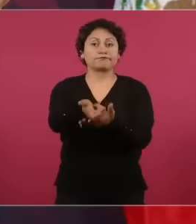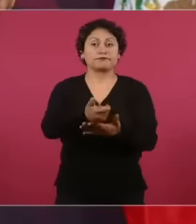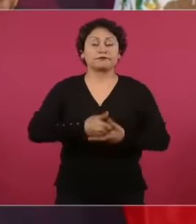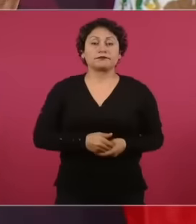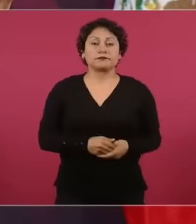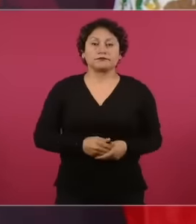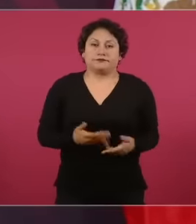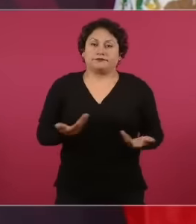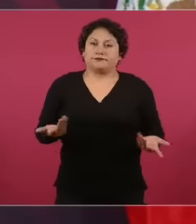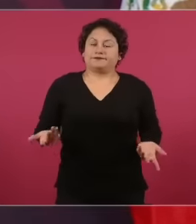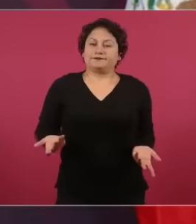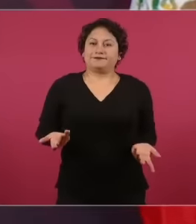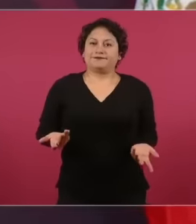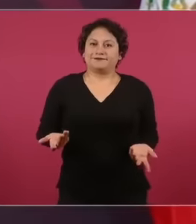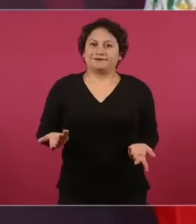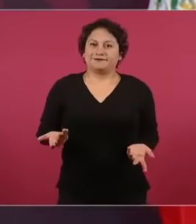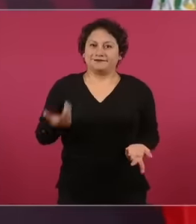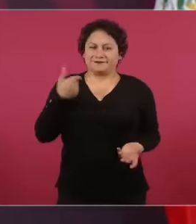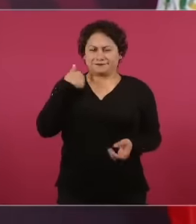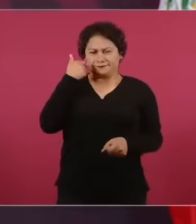Entonces,